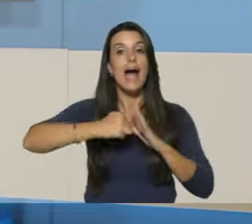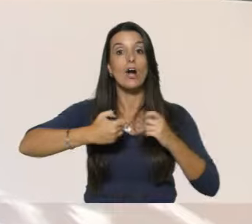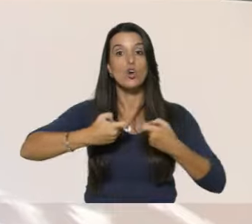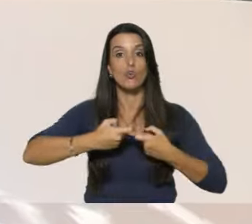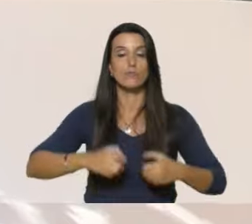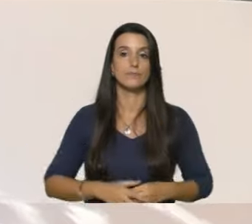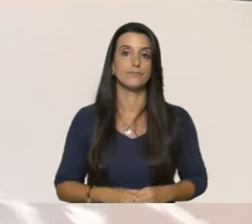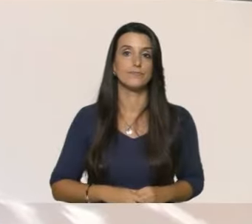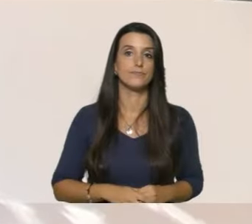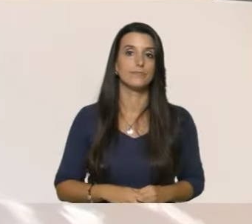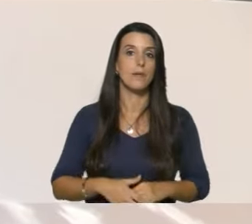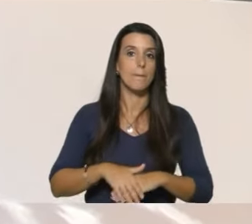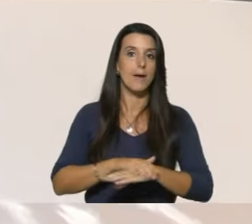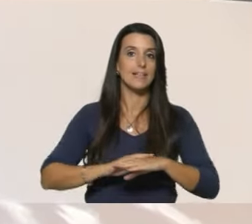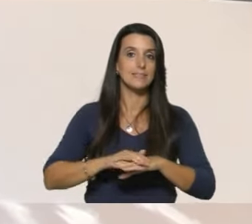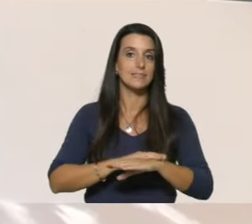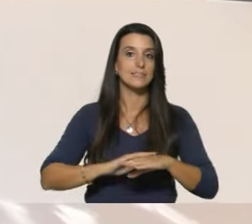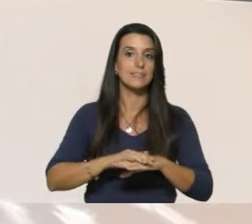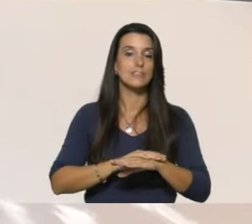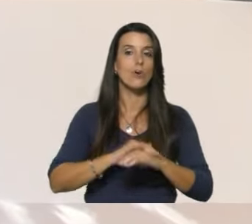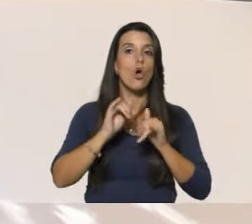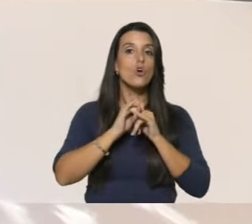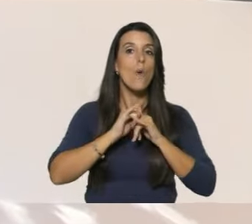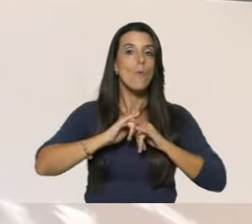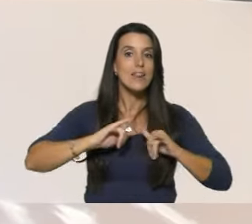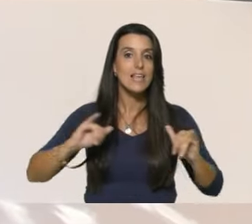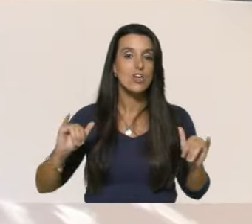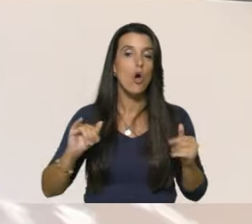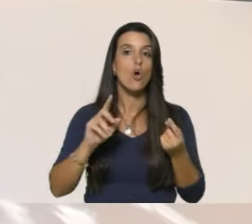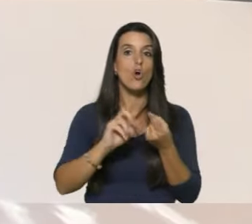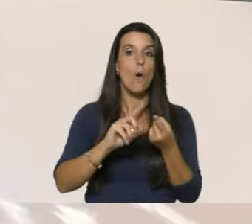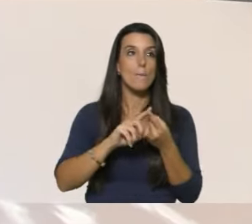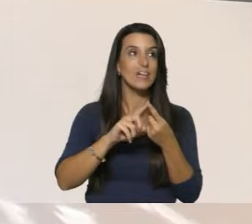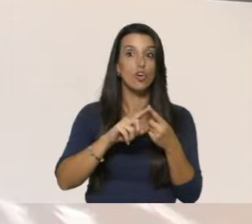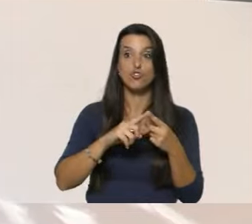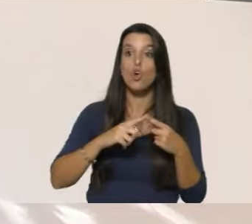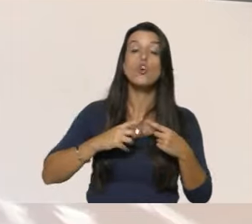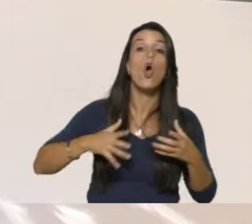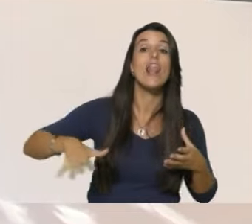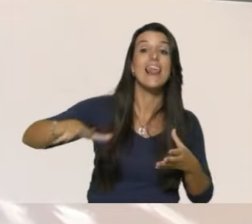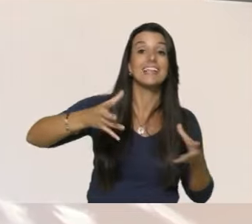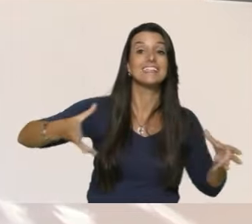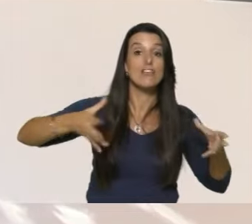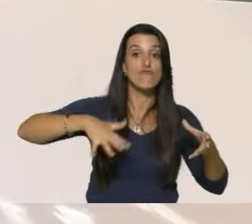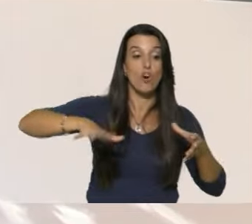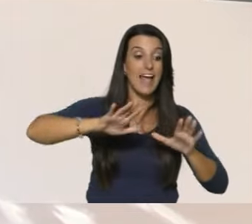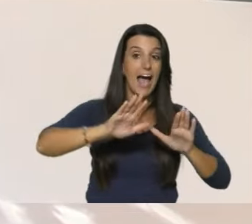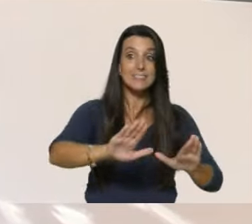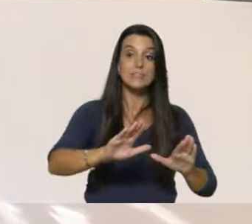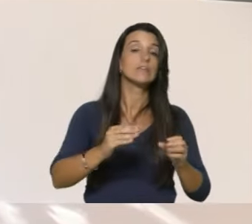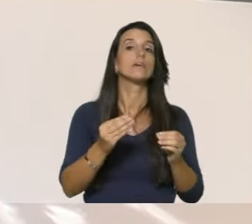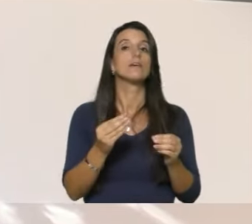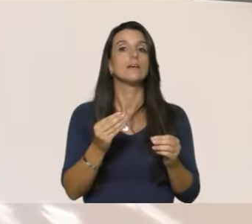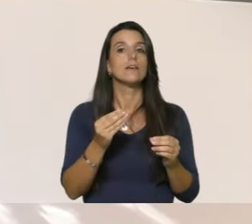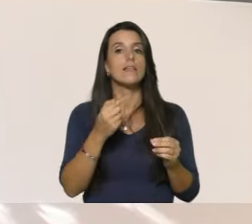bancos básicamente lo lo que se comunicó es que los convenios colectivos así como están este se